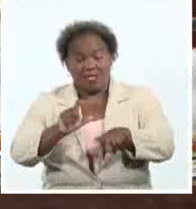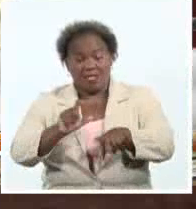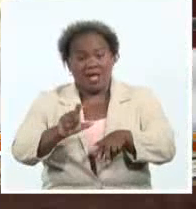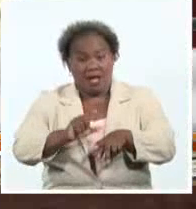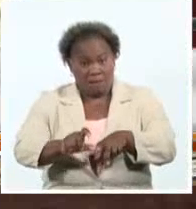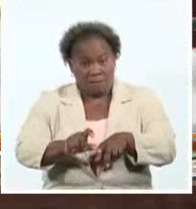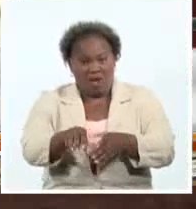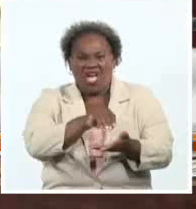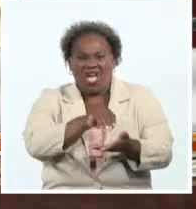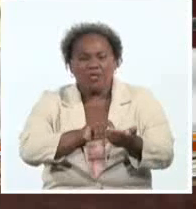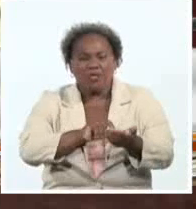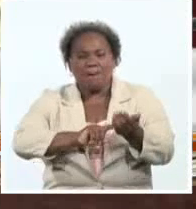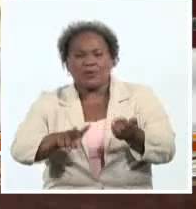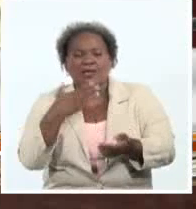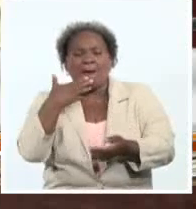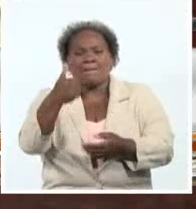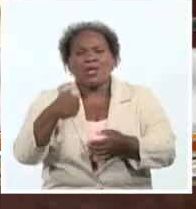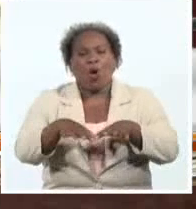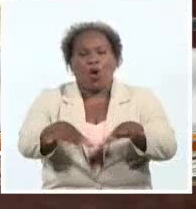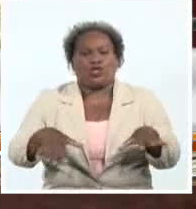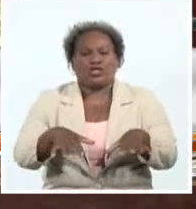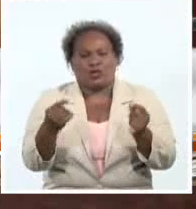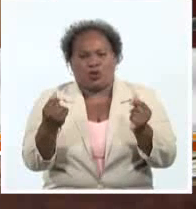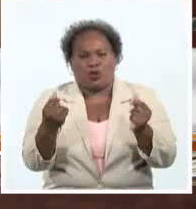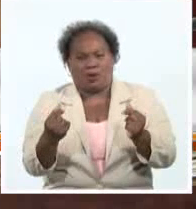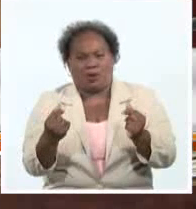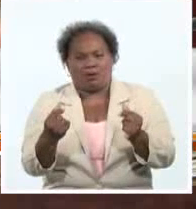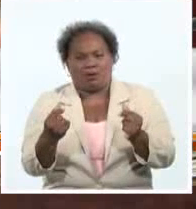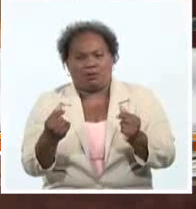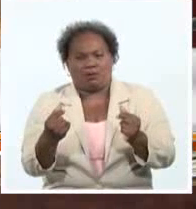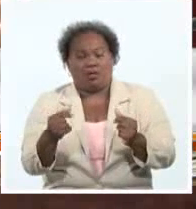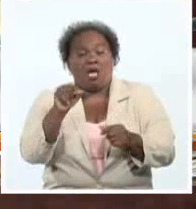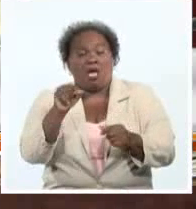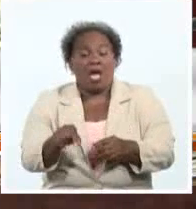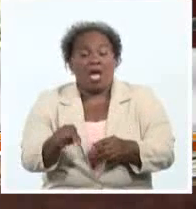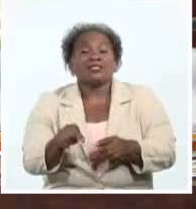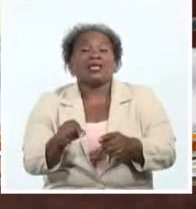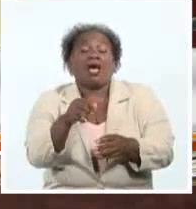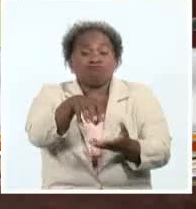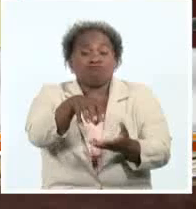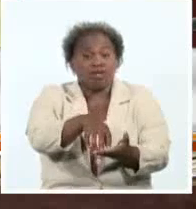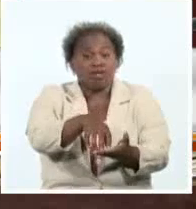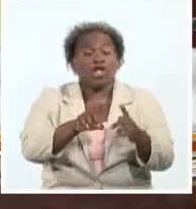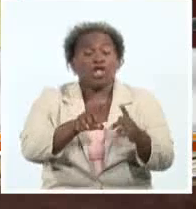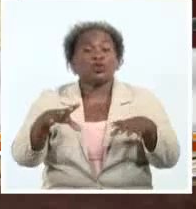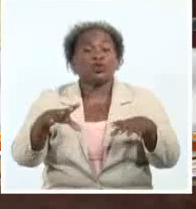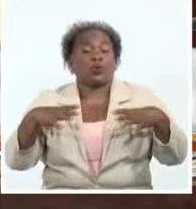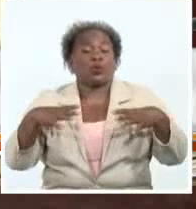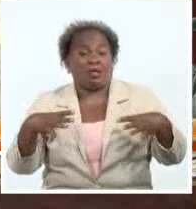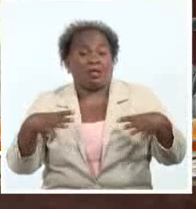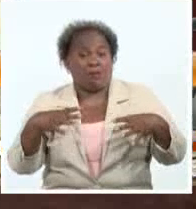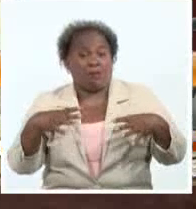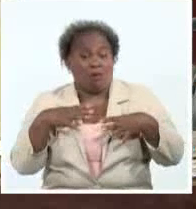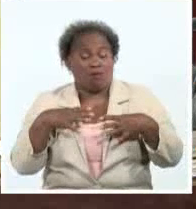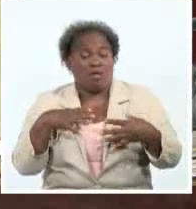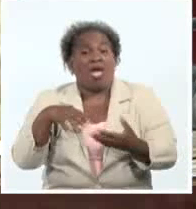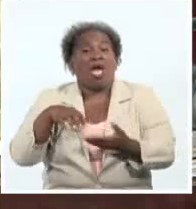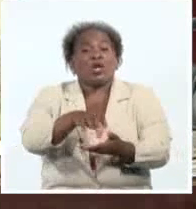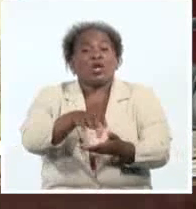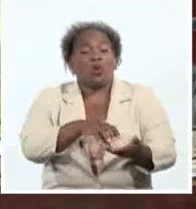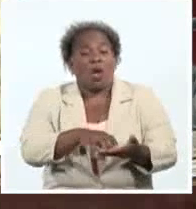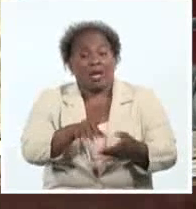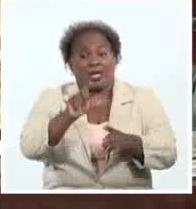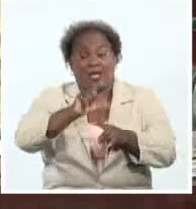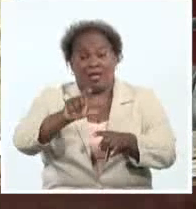provincias que presentan mejores condiciones económicas, hacia los polos turísticos, hacia los lugares donde el desarrollo agropecuario